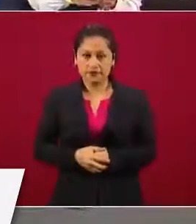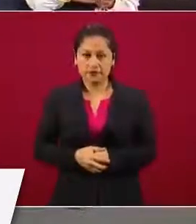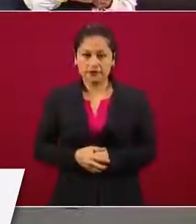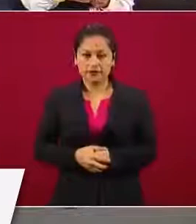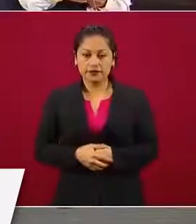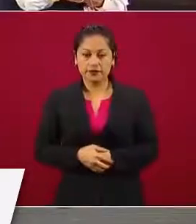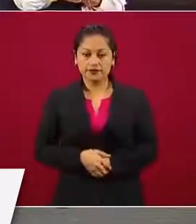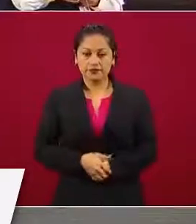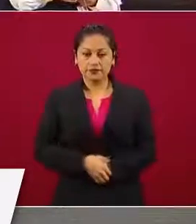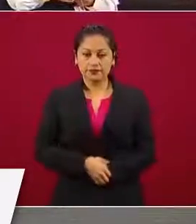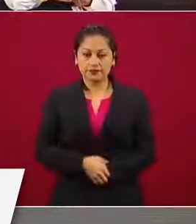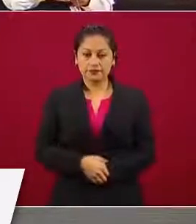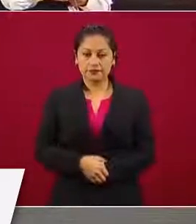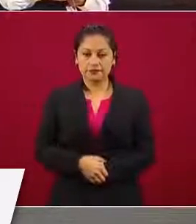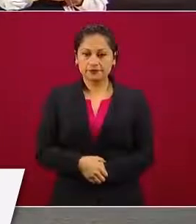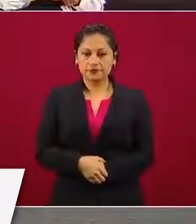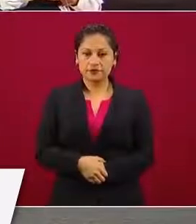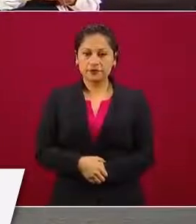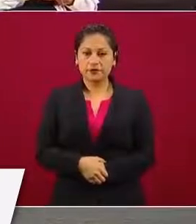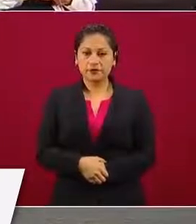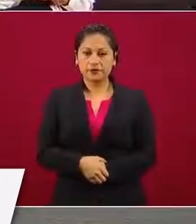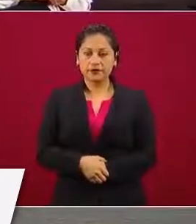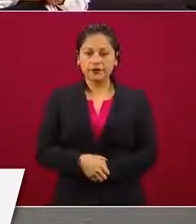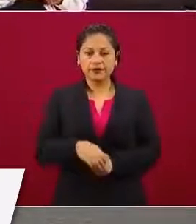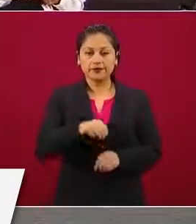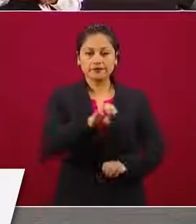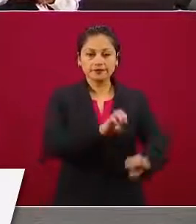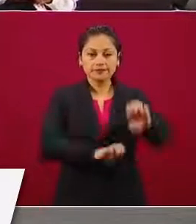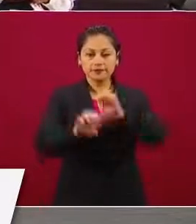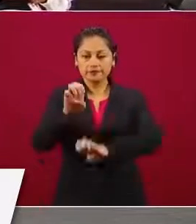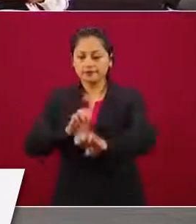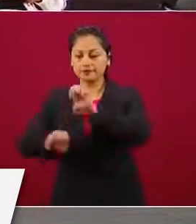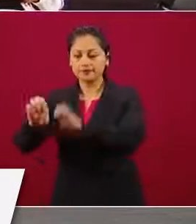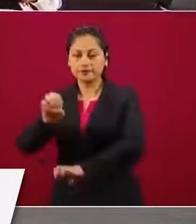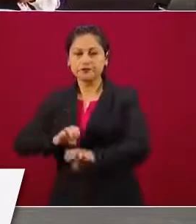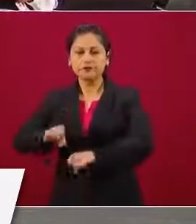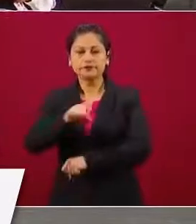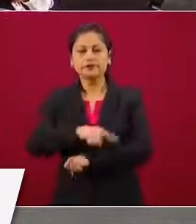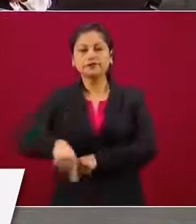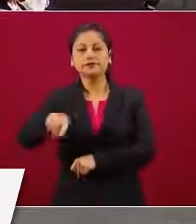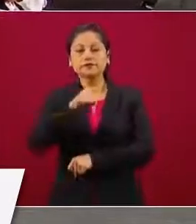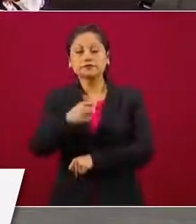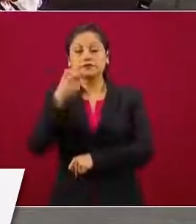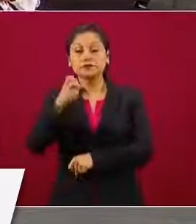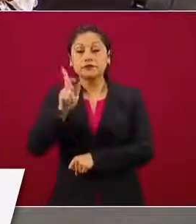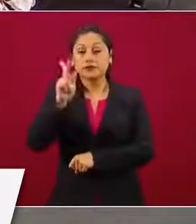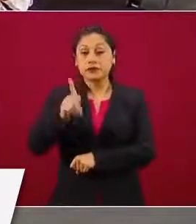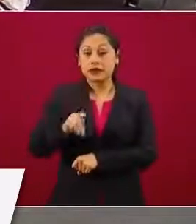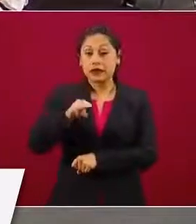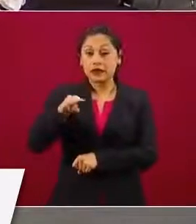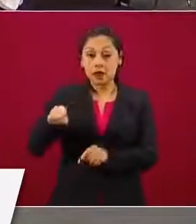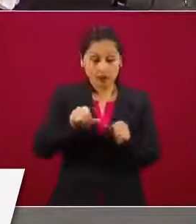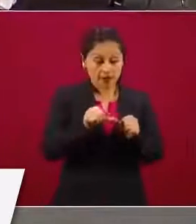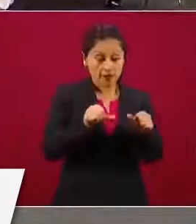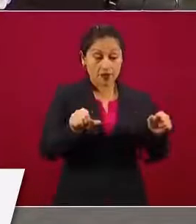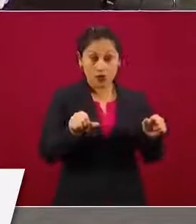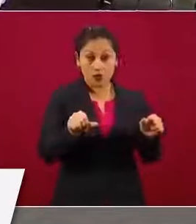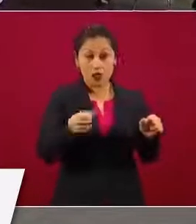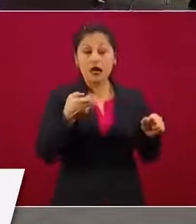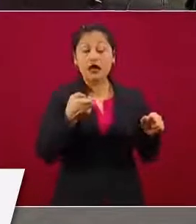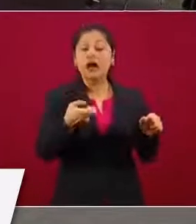A pesar de que recibían subsidios las empresas, por cada kilómetro que construían había una